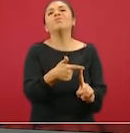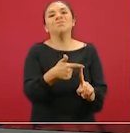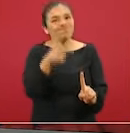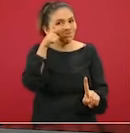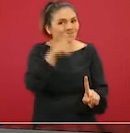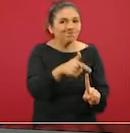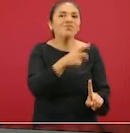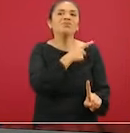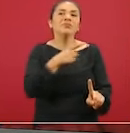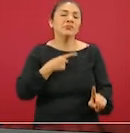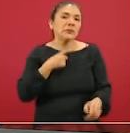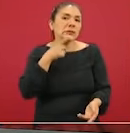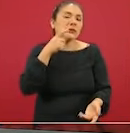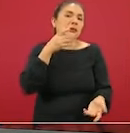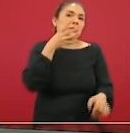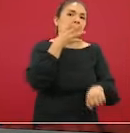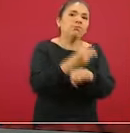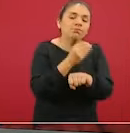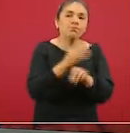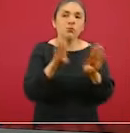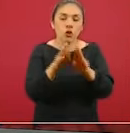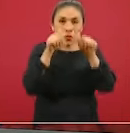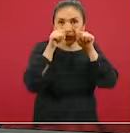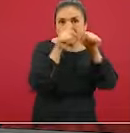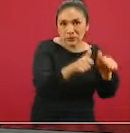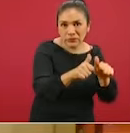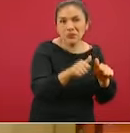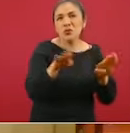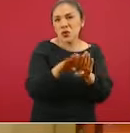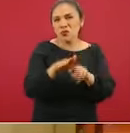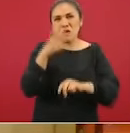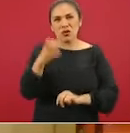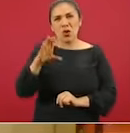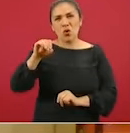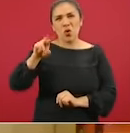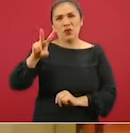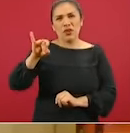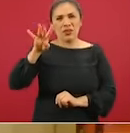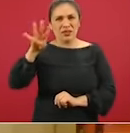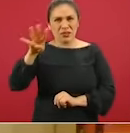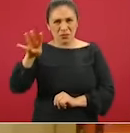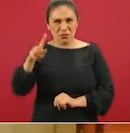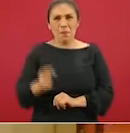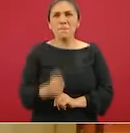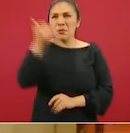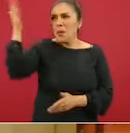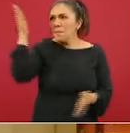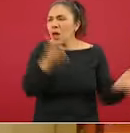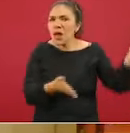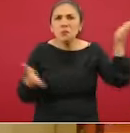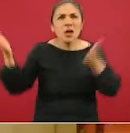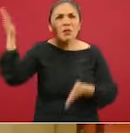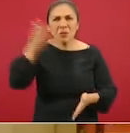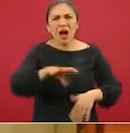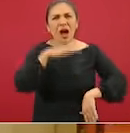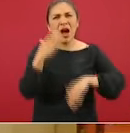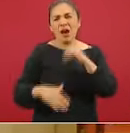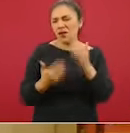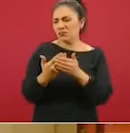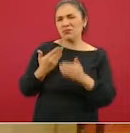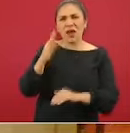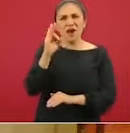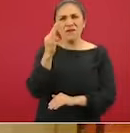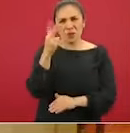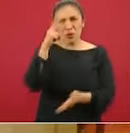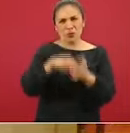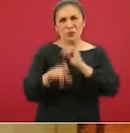nacional. Para efectos entonces de lo que fue COVID-19 y los primeros casos importados que tuvimos a finales de febrero de